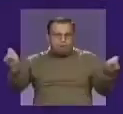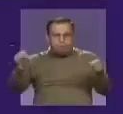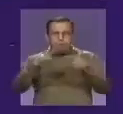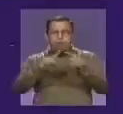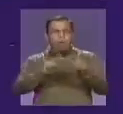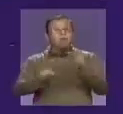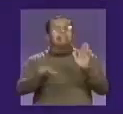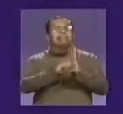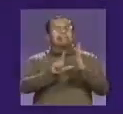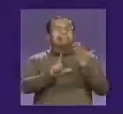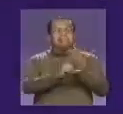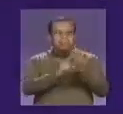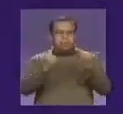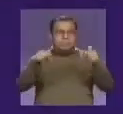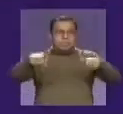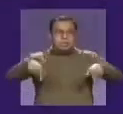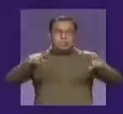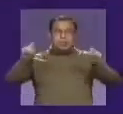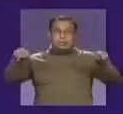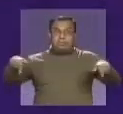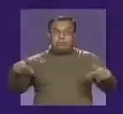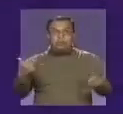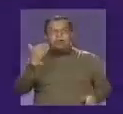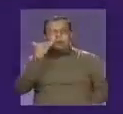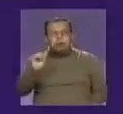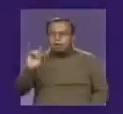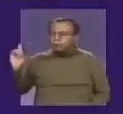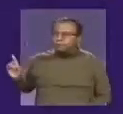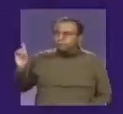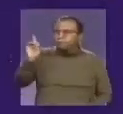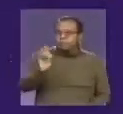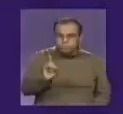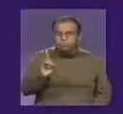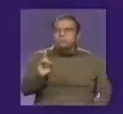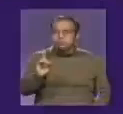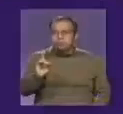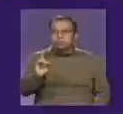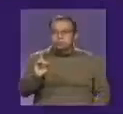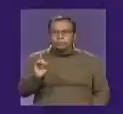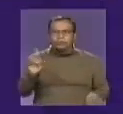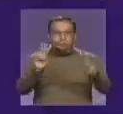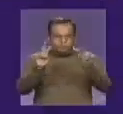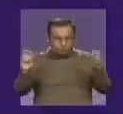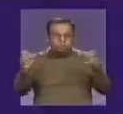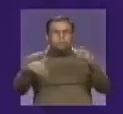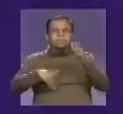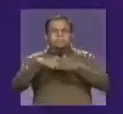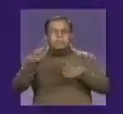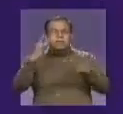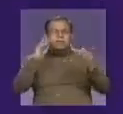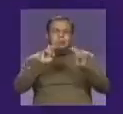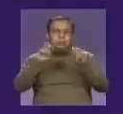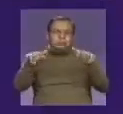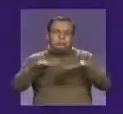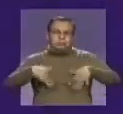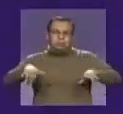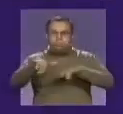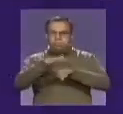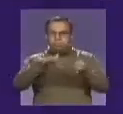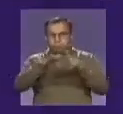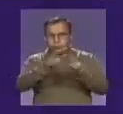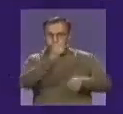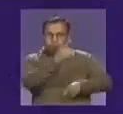las ilegales que están llegando a nuestros territorios, las mujeres, digamos, fueron grandes de las víctimas de estos escenarios. Y